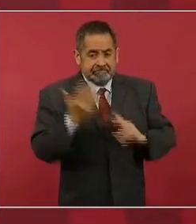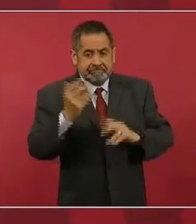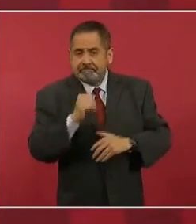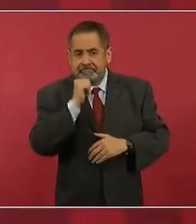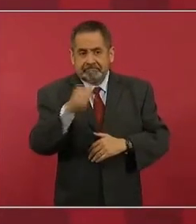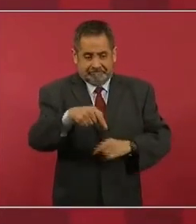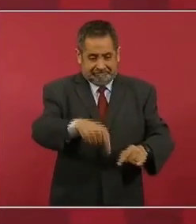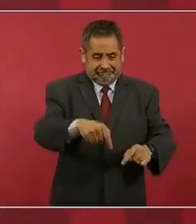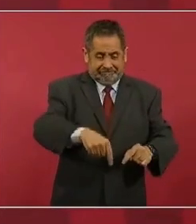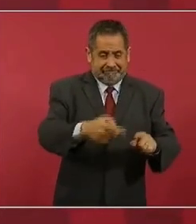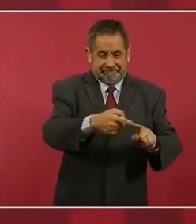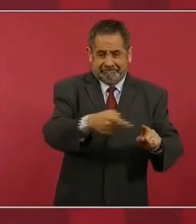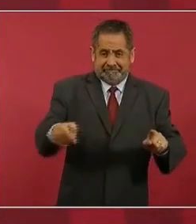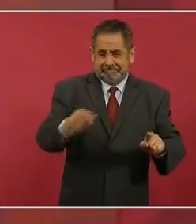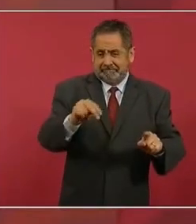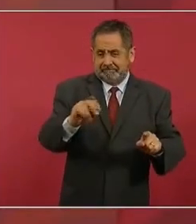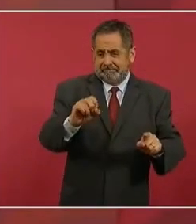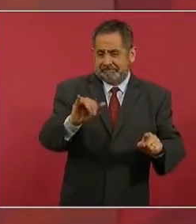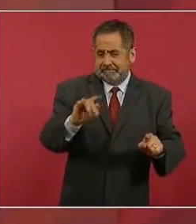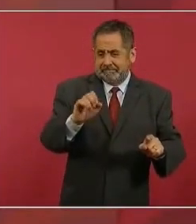Pero no fue solo eso,